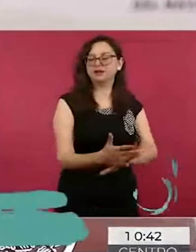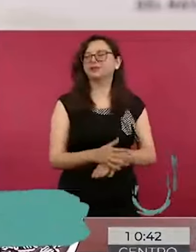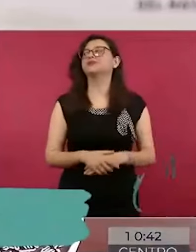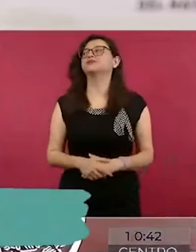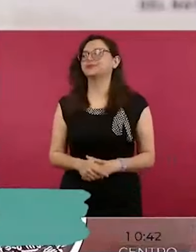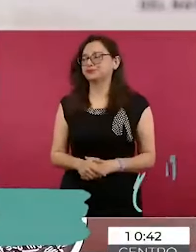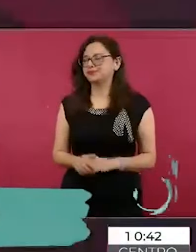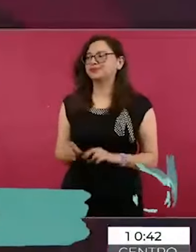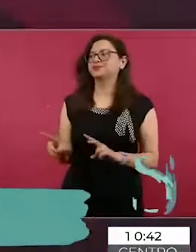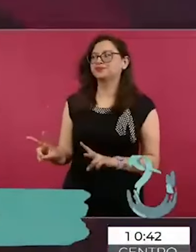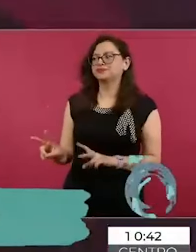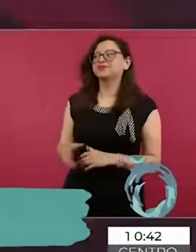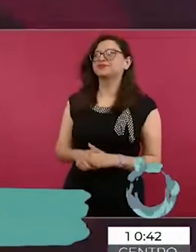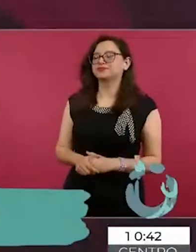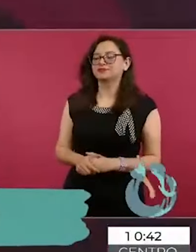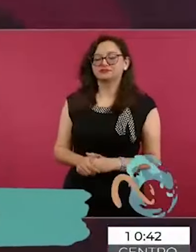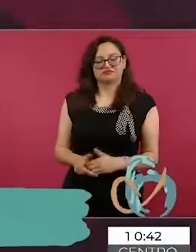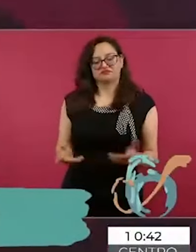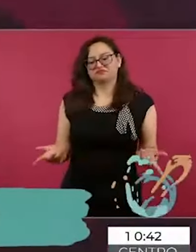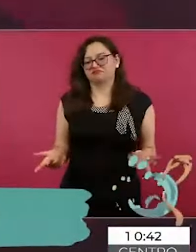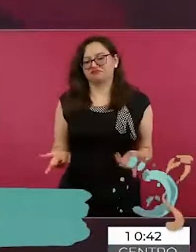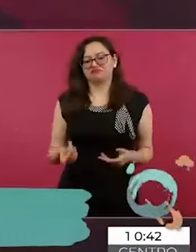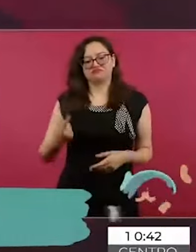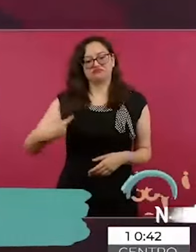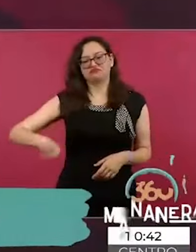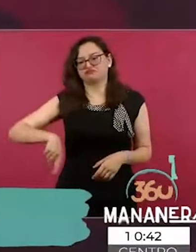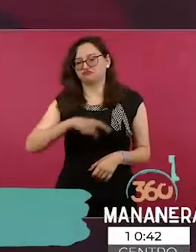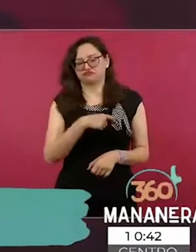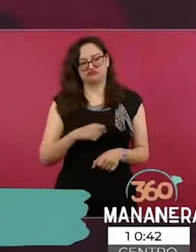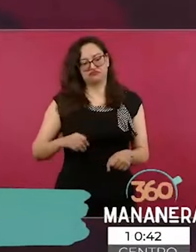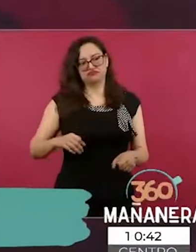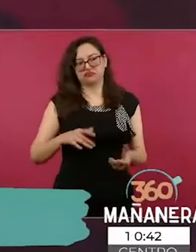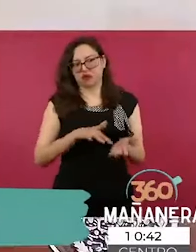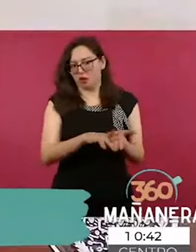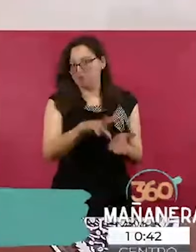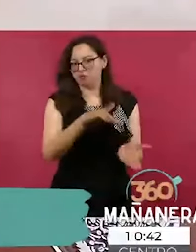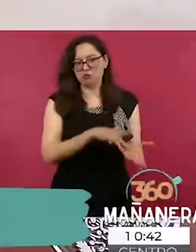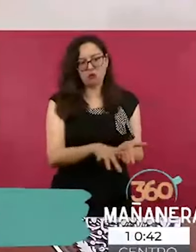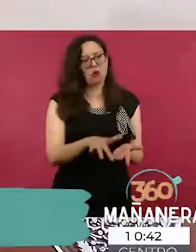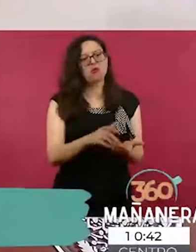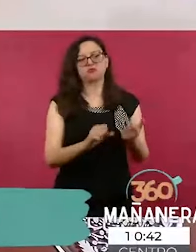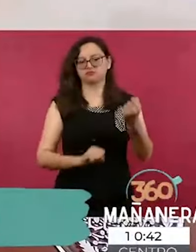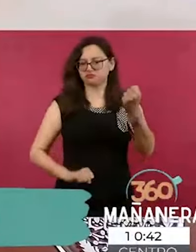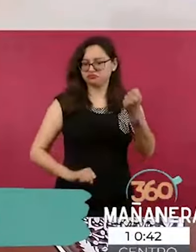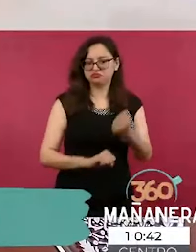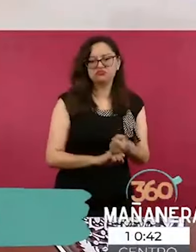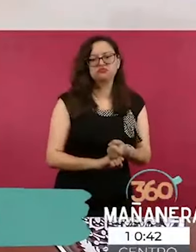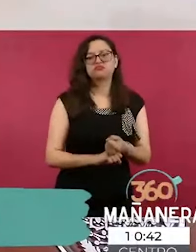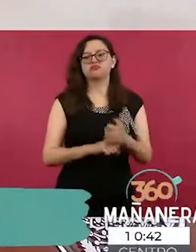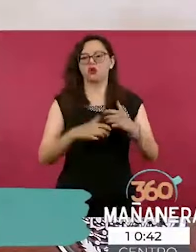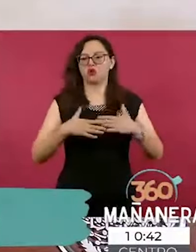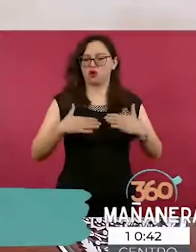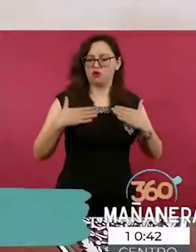tiene todo nuestro apoyo nuestro respaldo nuestra confianza